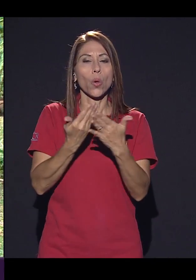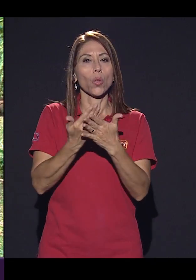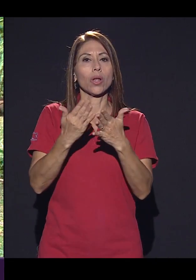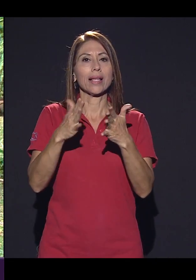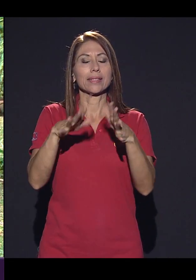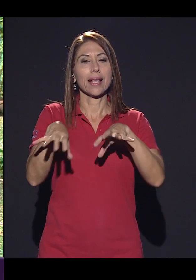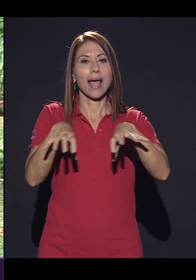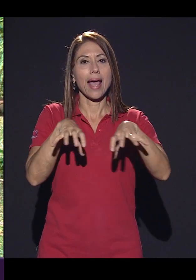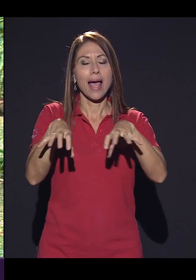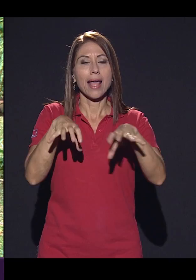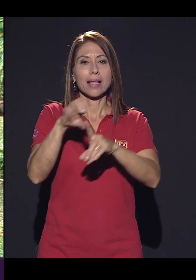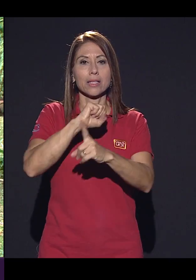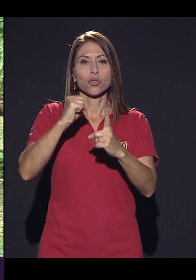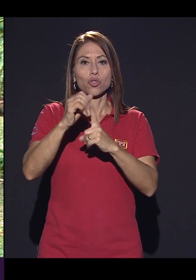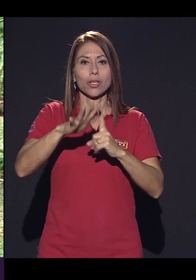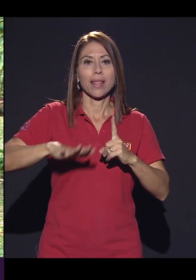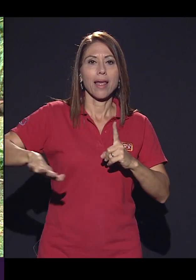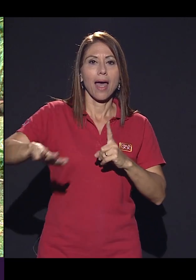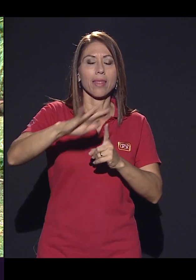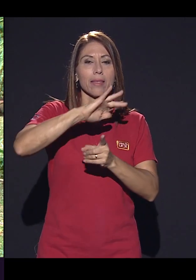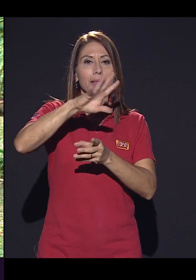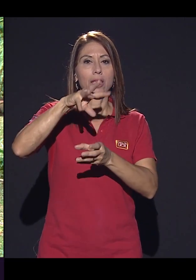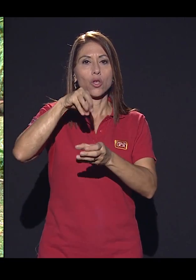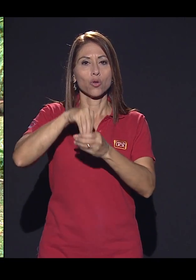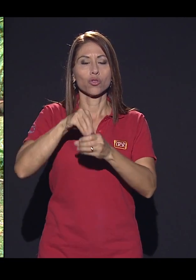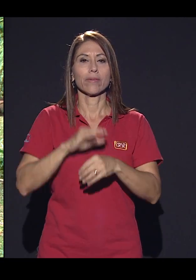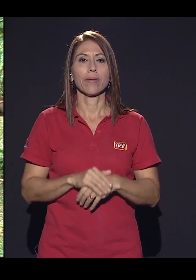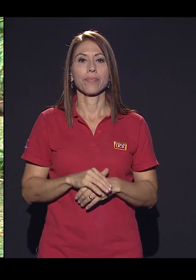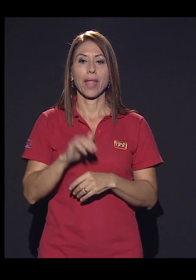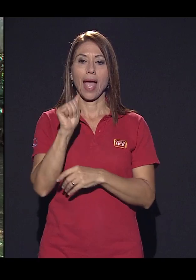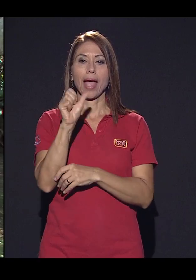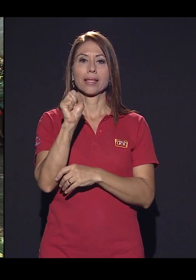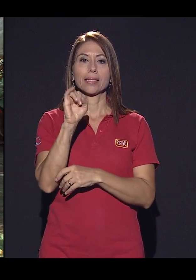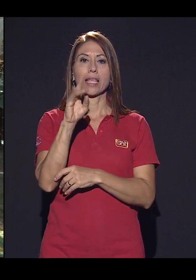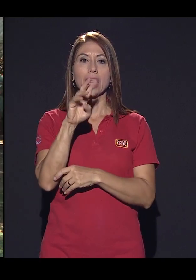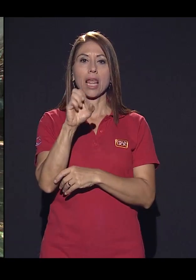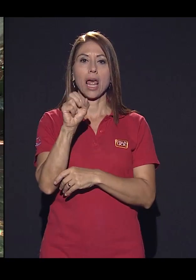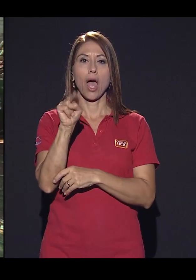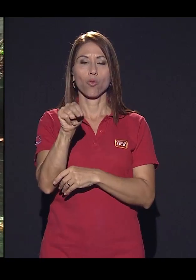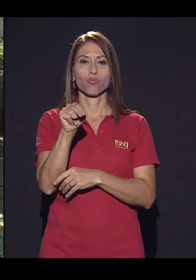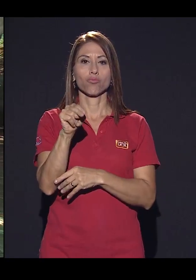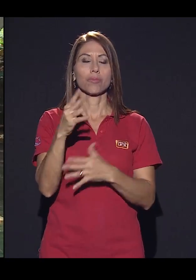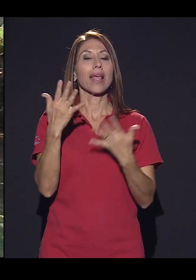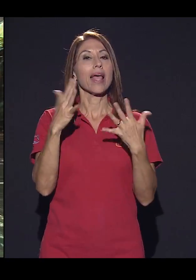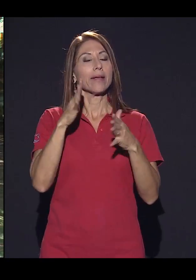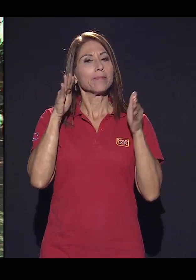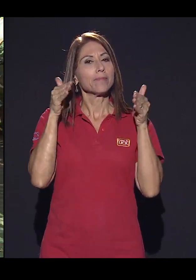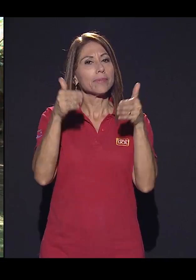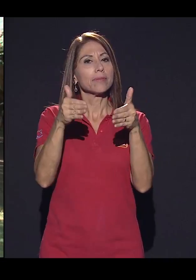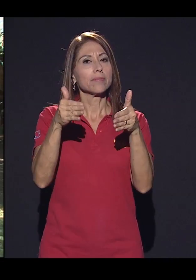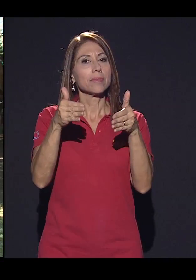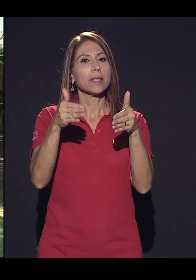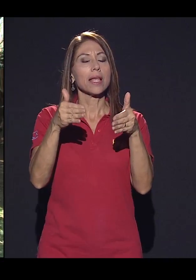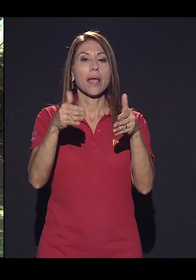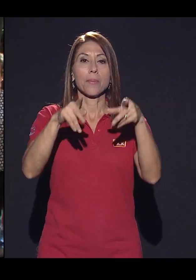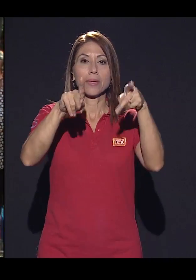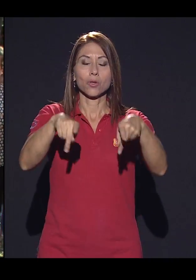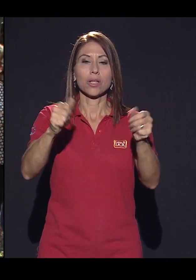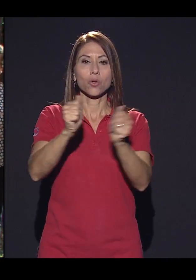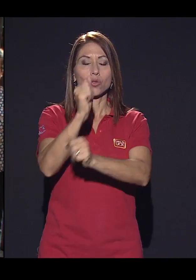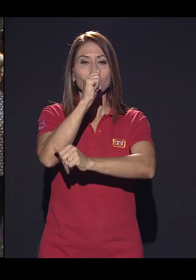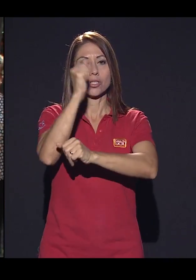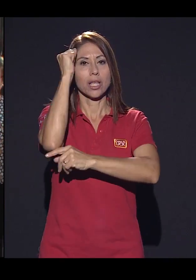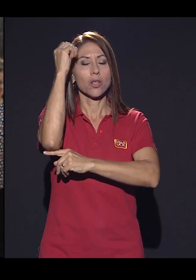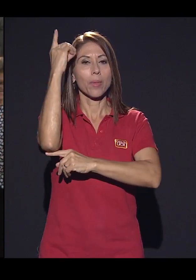participen en todos los espacios de la sociedad de una forma inclusiva. ASIDAUN apuesta por la inclusión real en todas las áreas